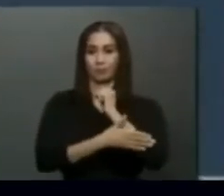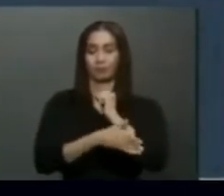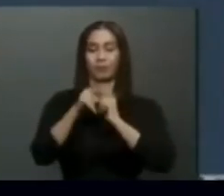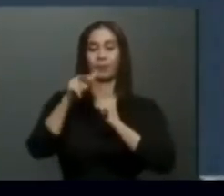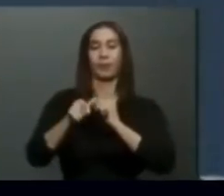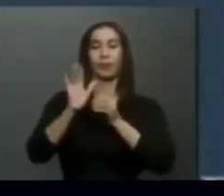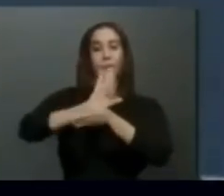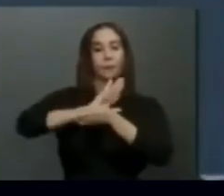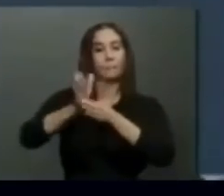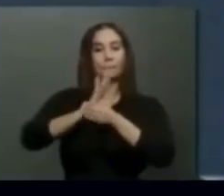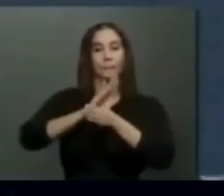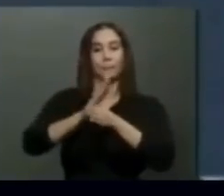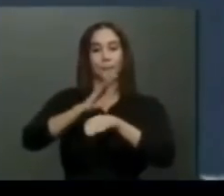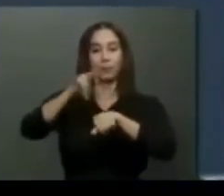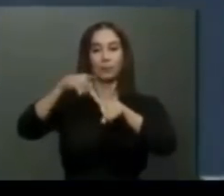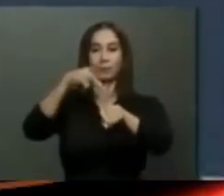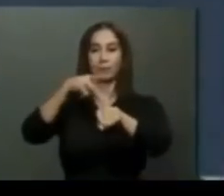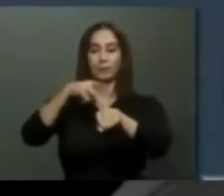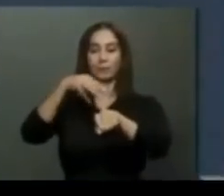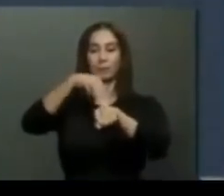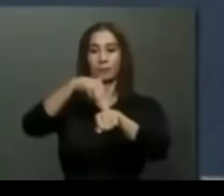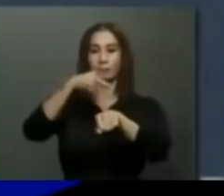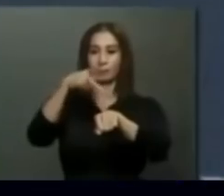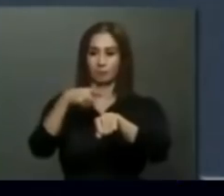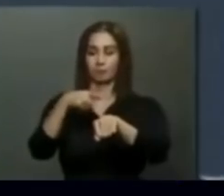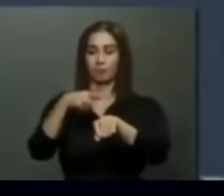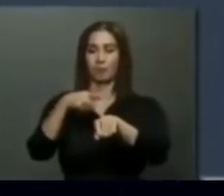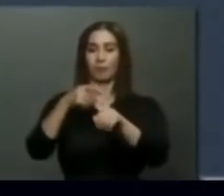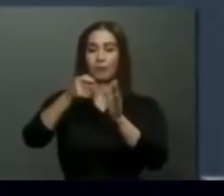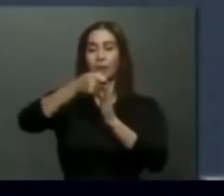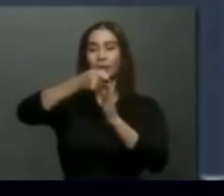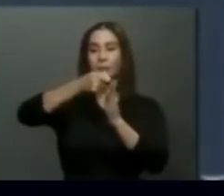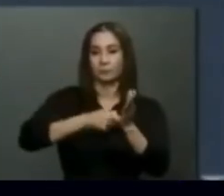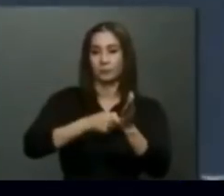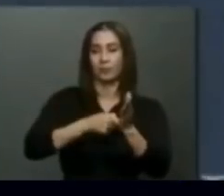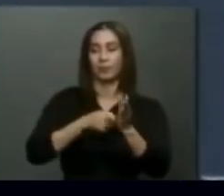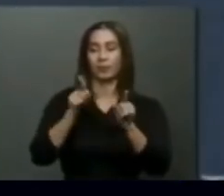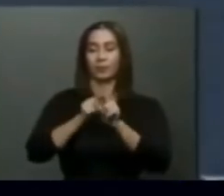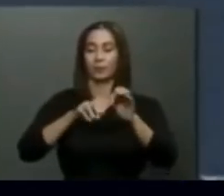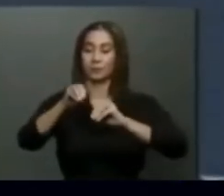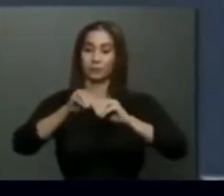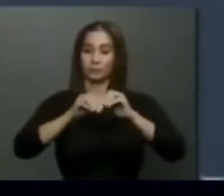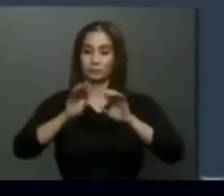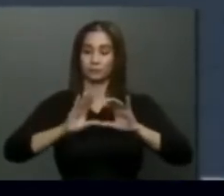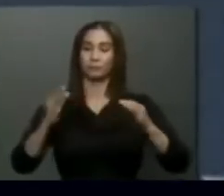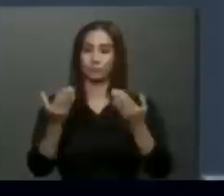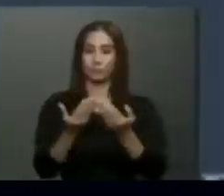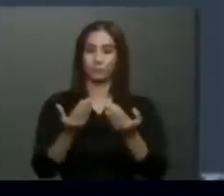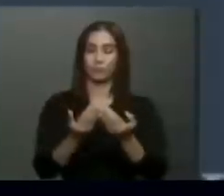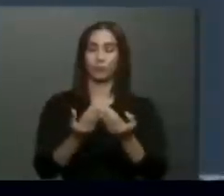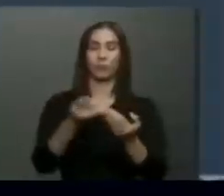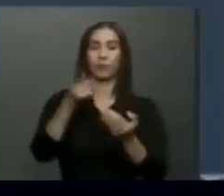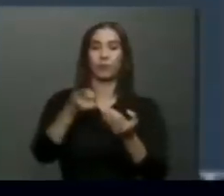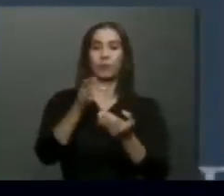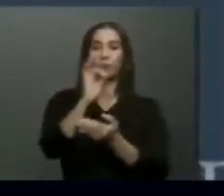ejecuta en Barahona y la provincia también de Monte Plata, a través de una tarjeta canjeable a través de los comercios locales, en estos casos